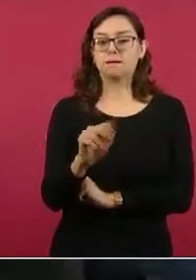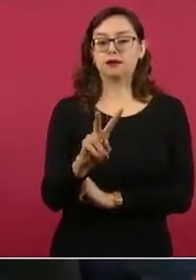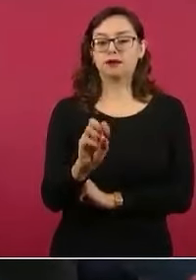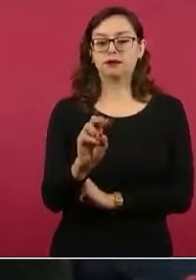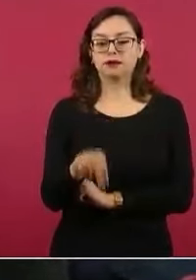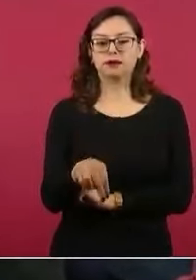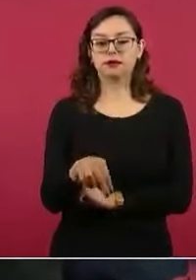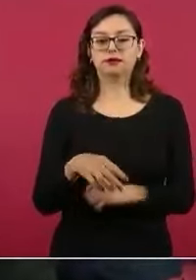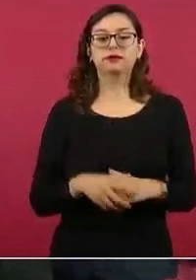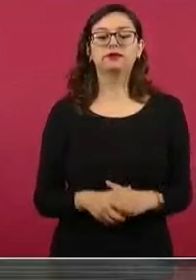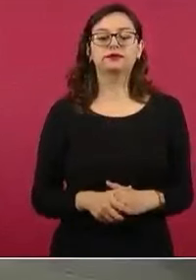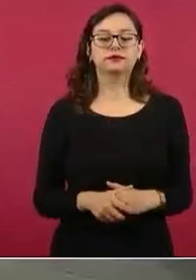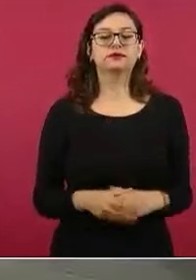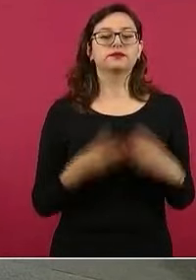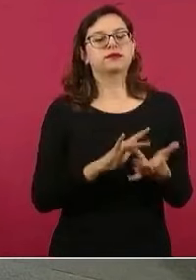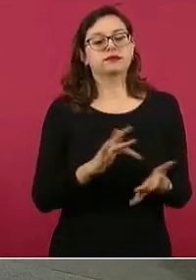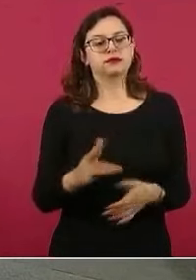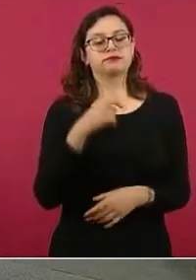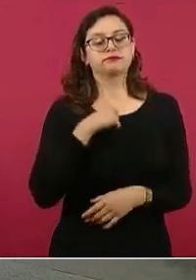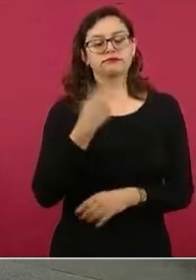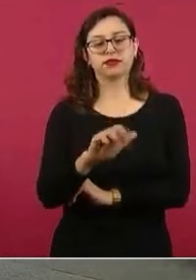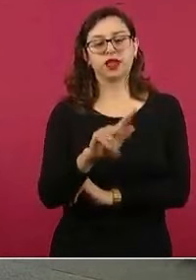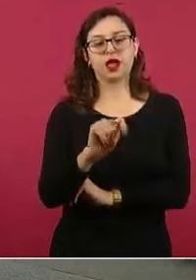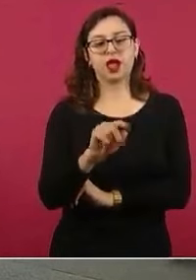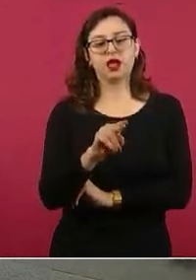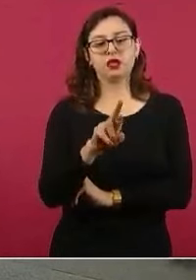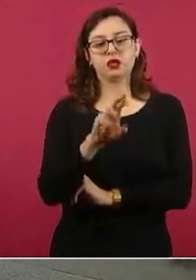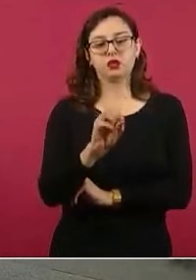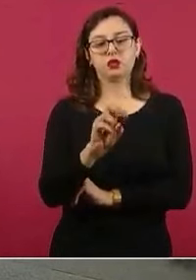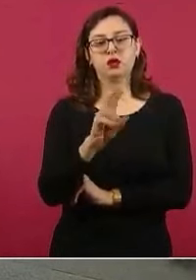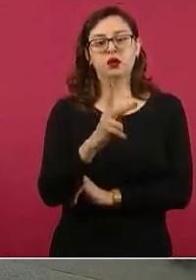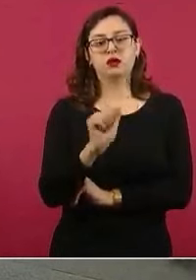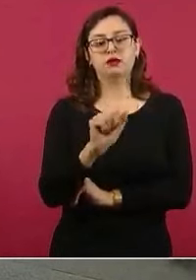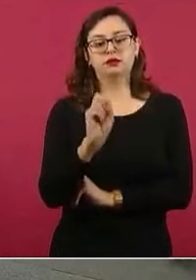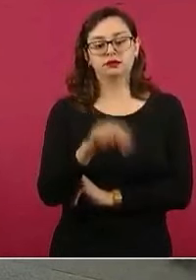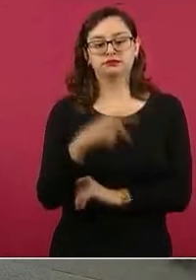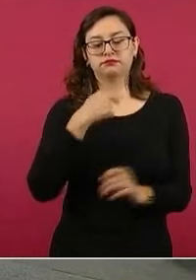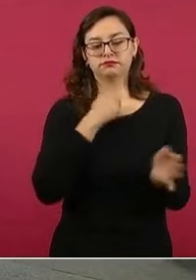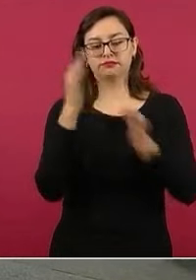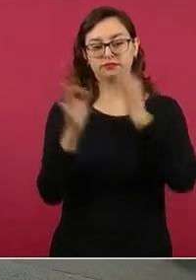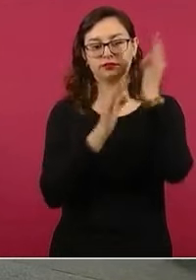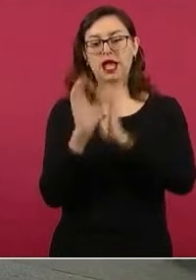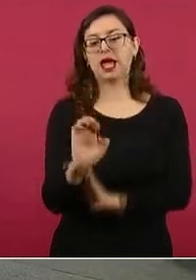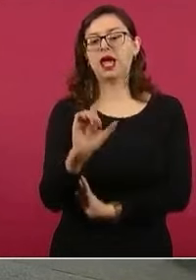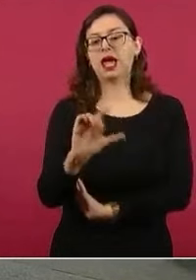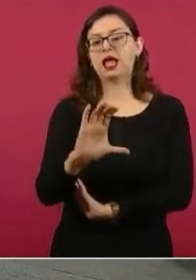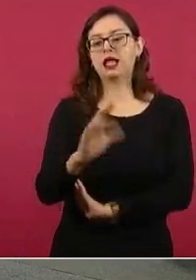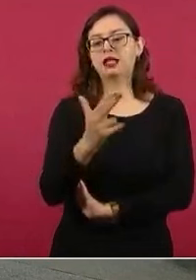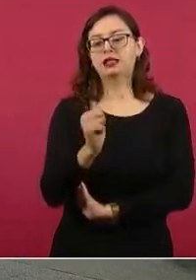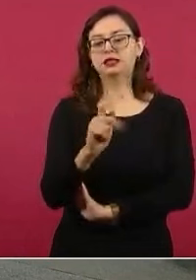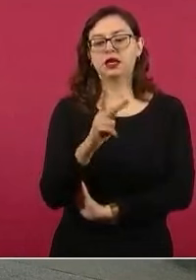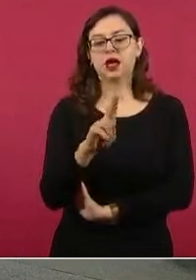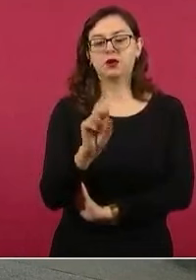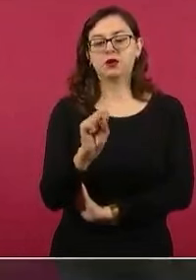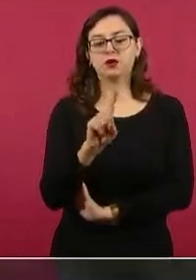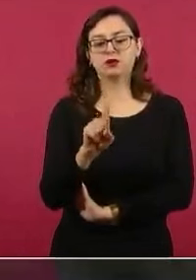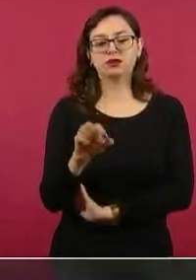Sí, muchas gracias, Arturo Pavón, corresponsal del Chapucero en la Ciudad de México y conductor del programa Efecto